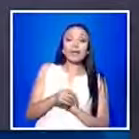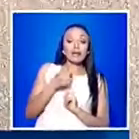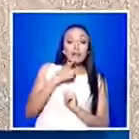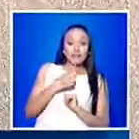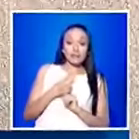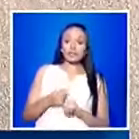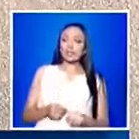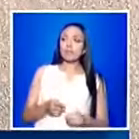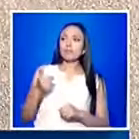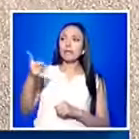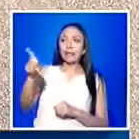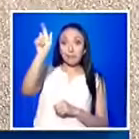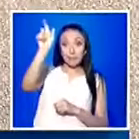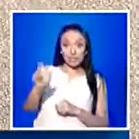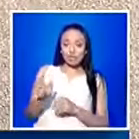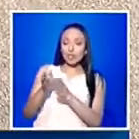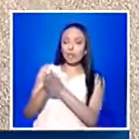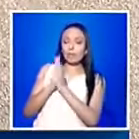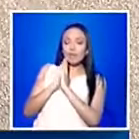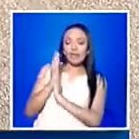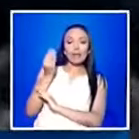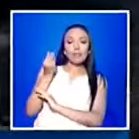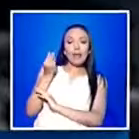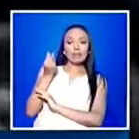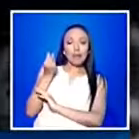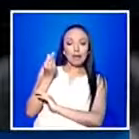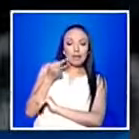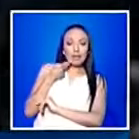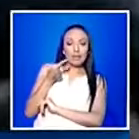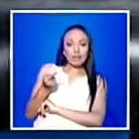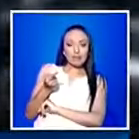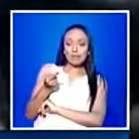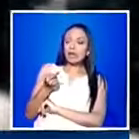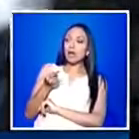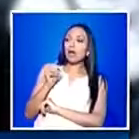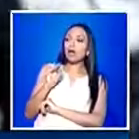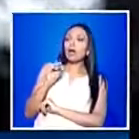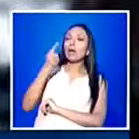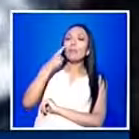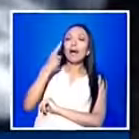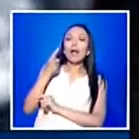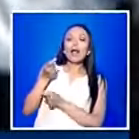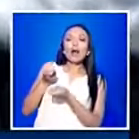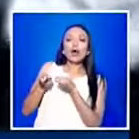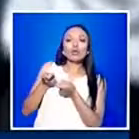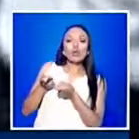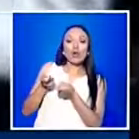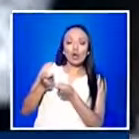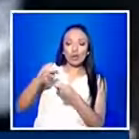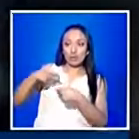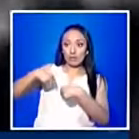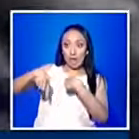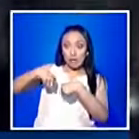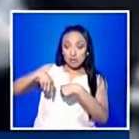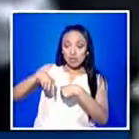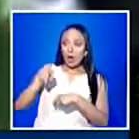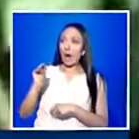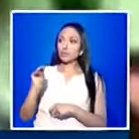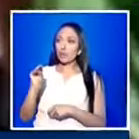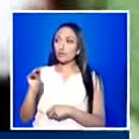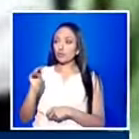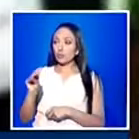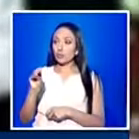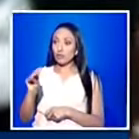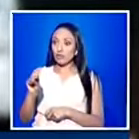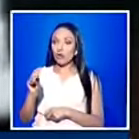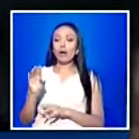estaba siendo extorsionada pidiéndole $120 por alertarle sobre los operativos que iba a realizar y así evitar ser sancionados